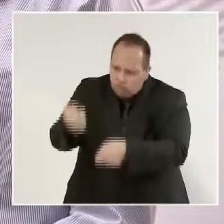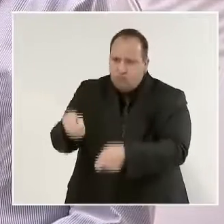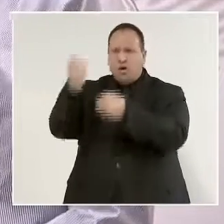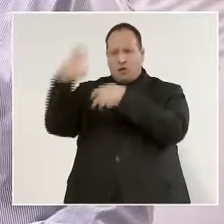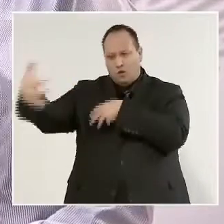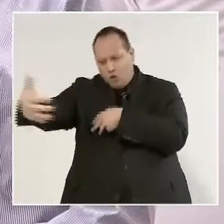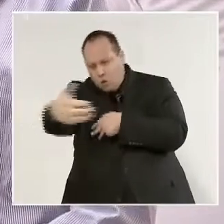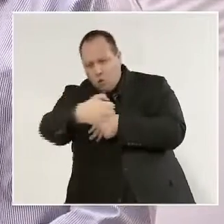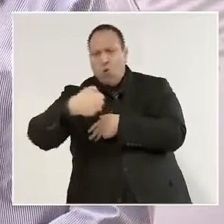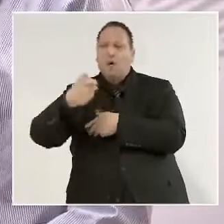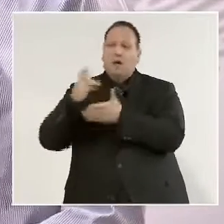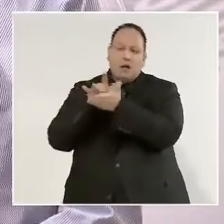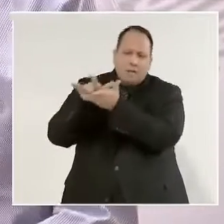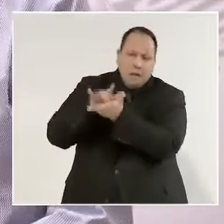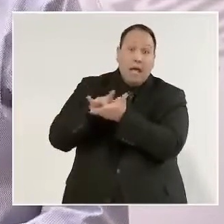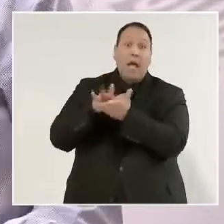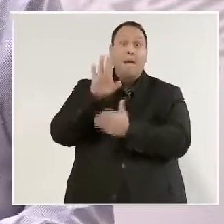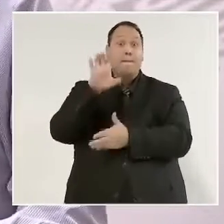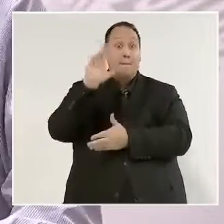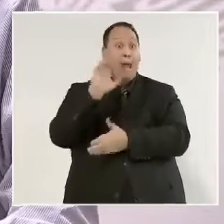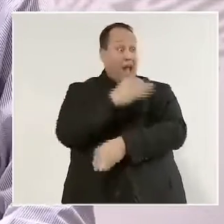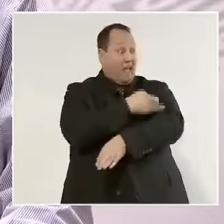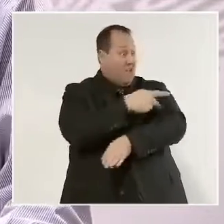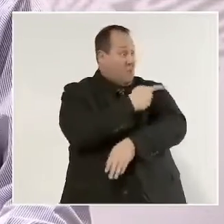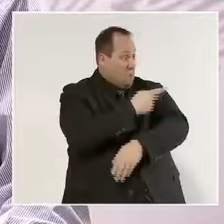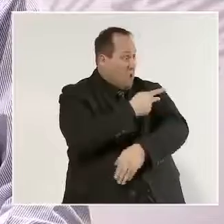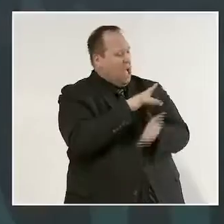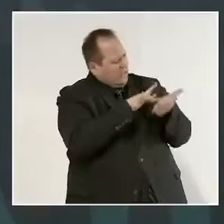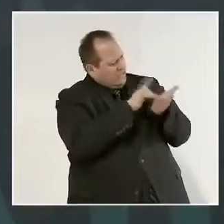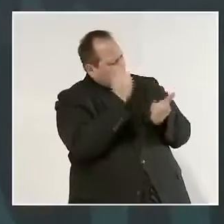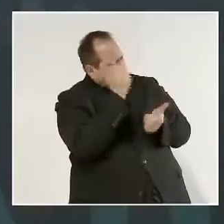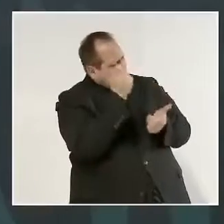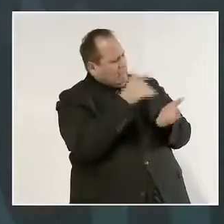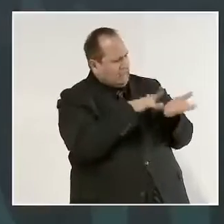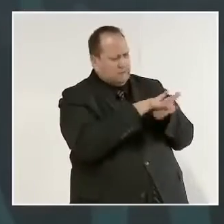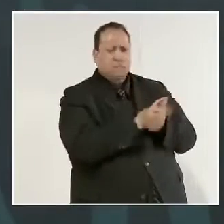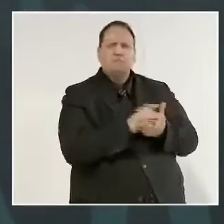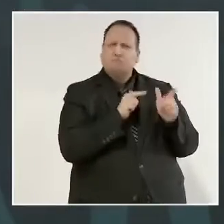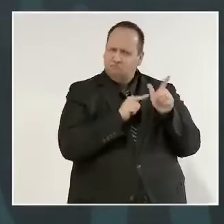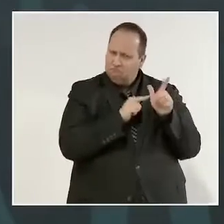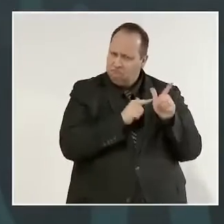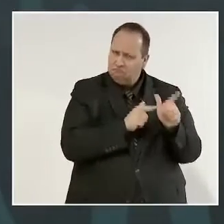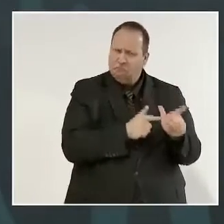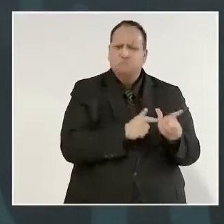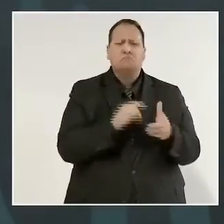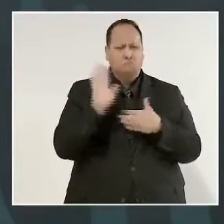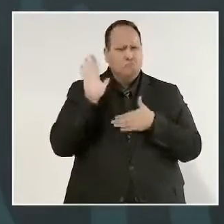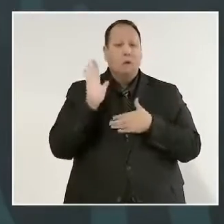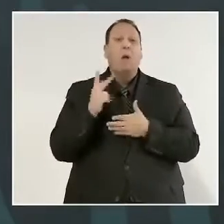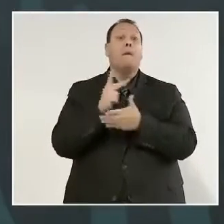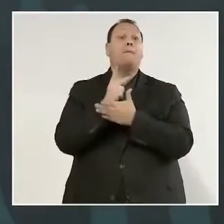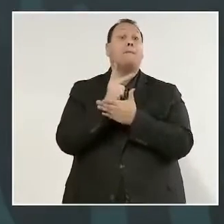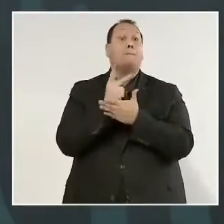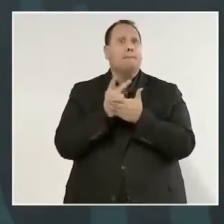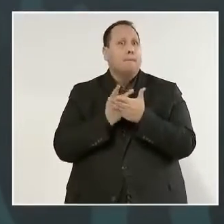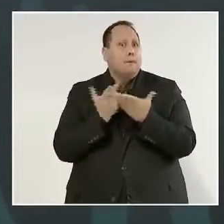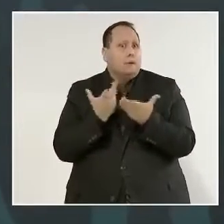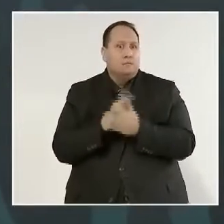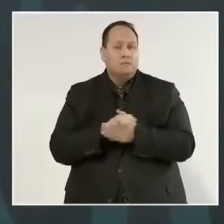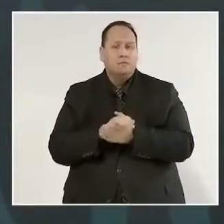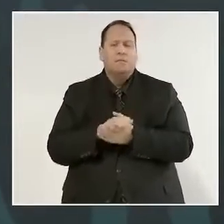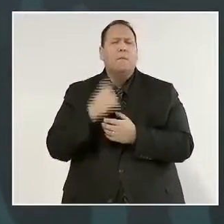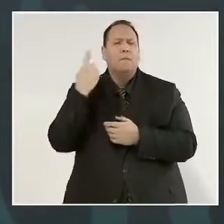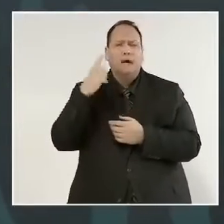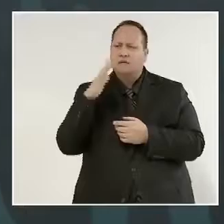a seguir las becas para estudiantes de familias pobres, que van a seguir los programas